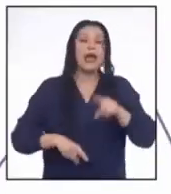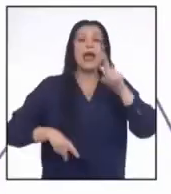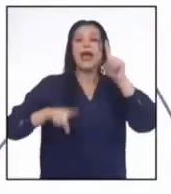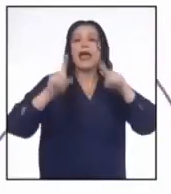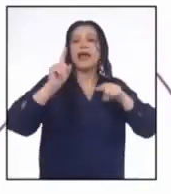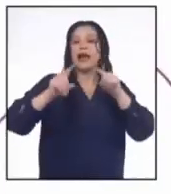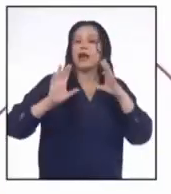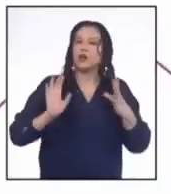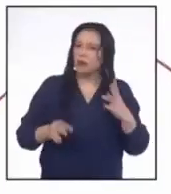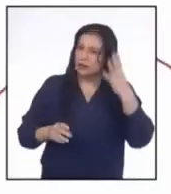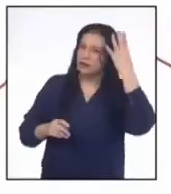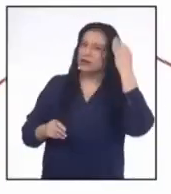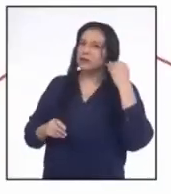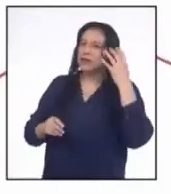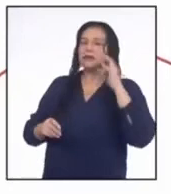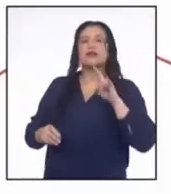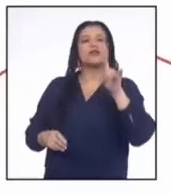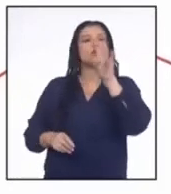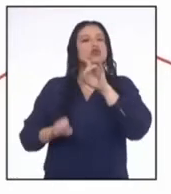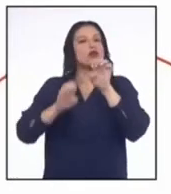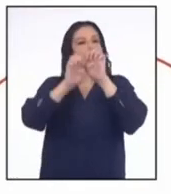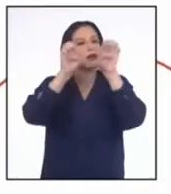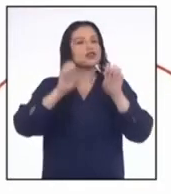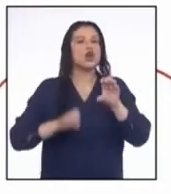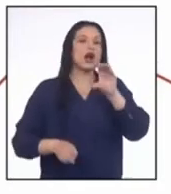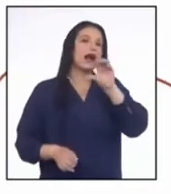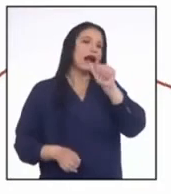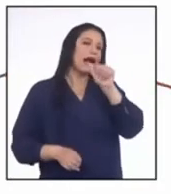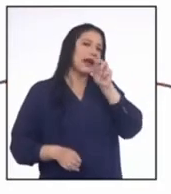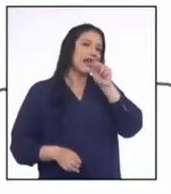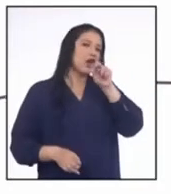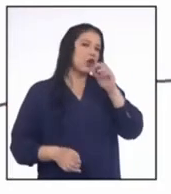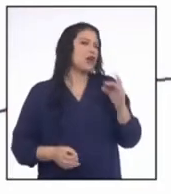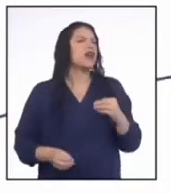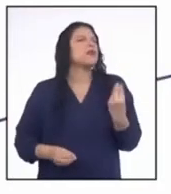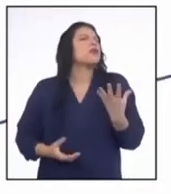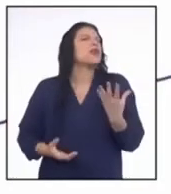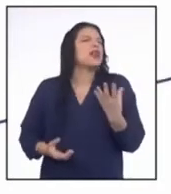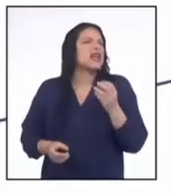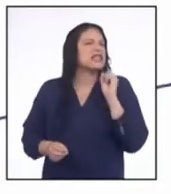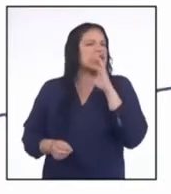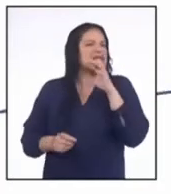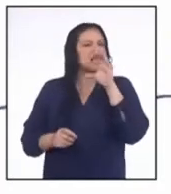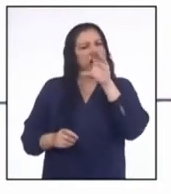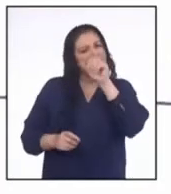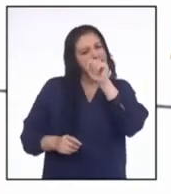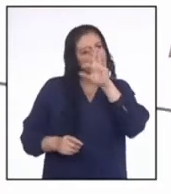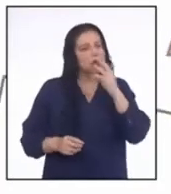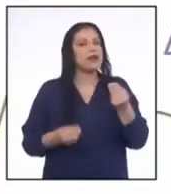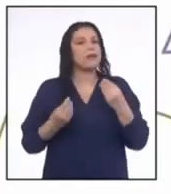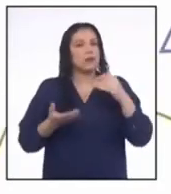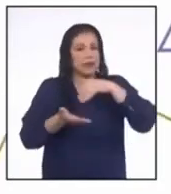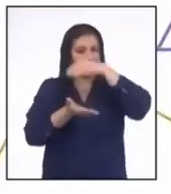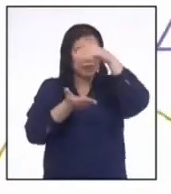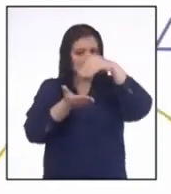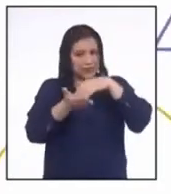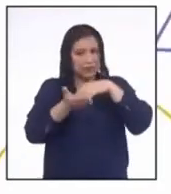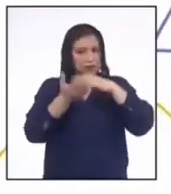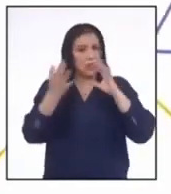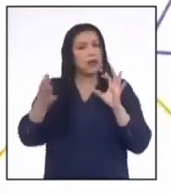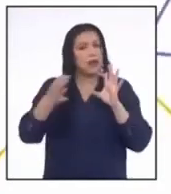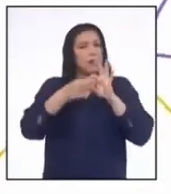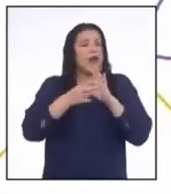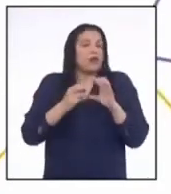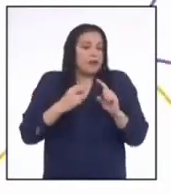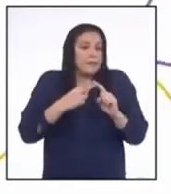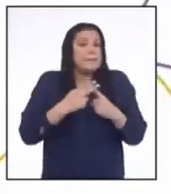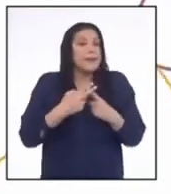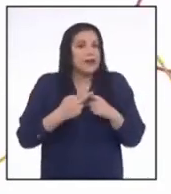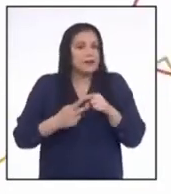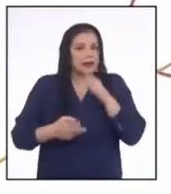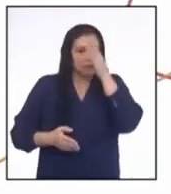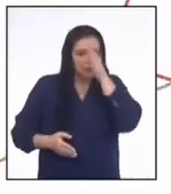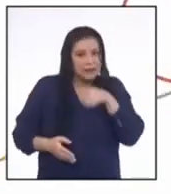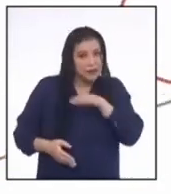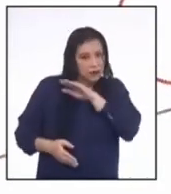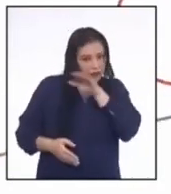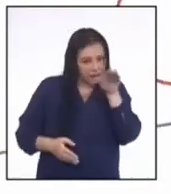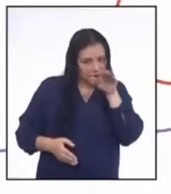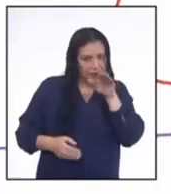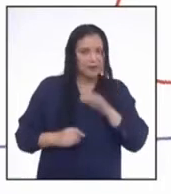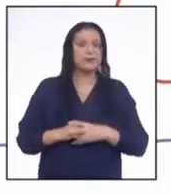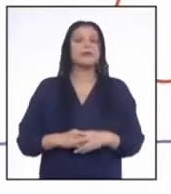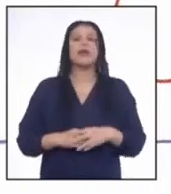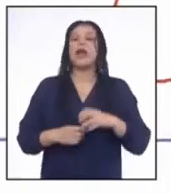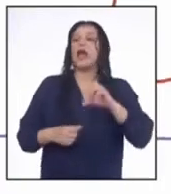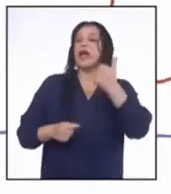se usó la ecuación canónica. Se llama así porque el centro coincide con el origen de las coordenadas. En